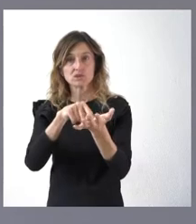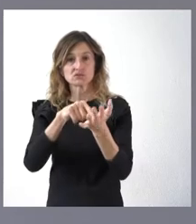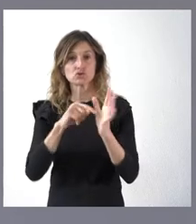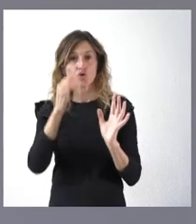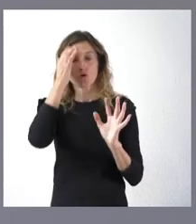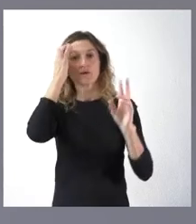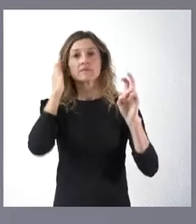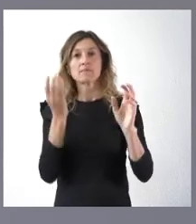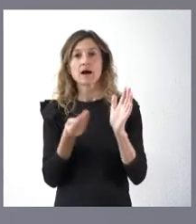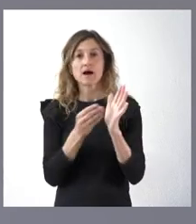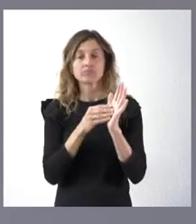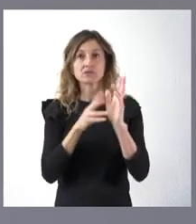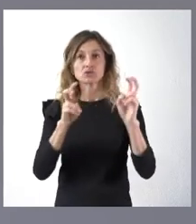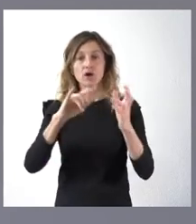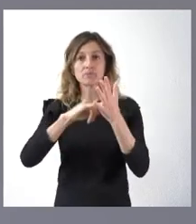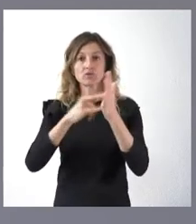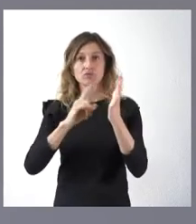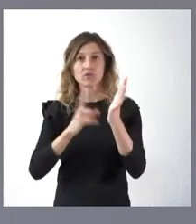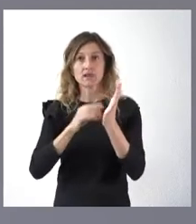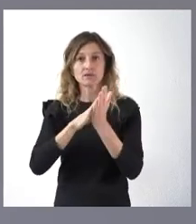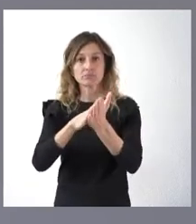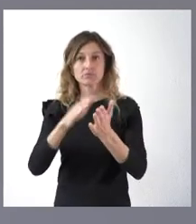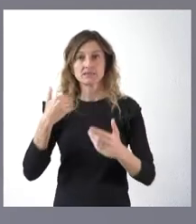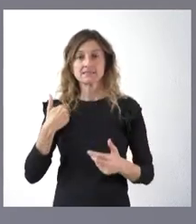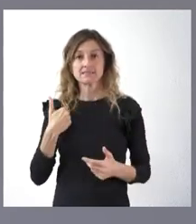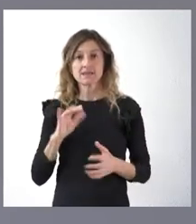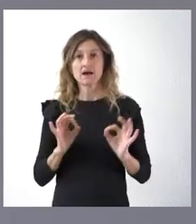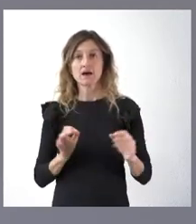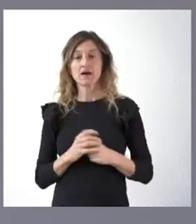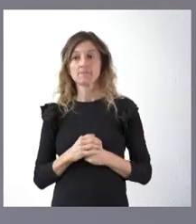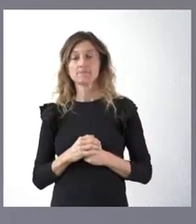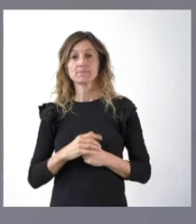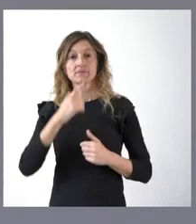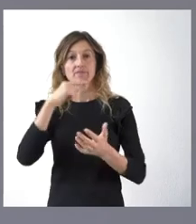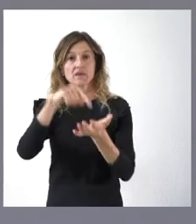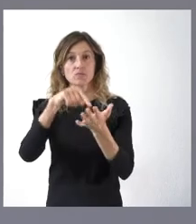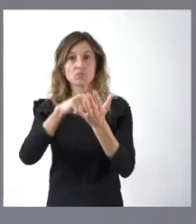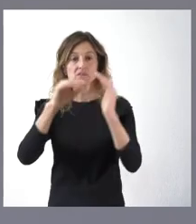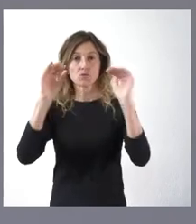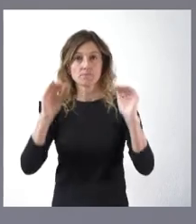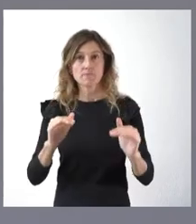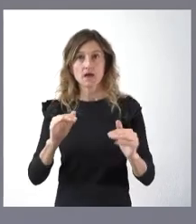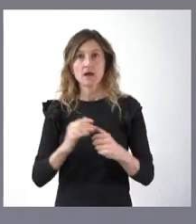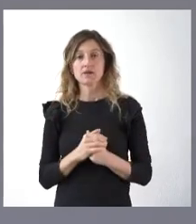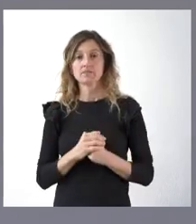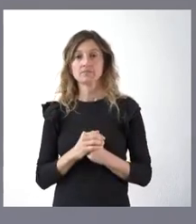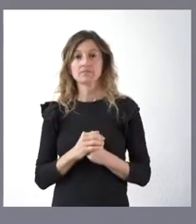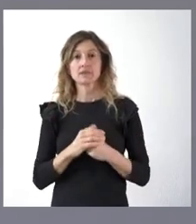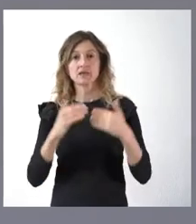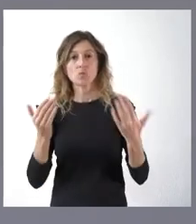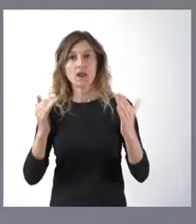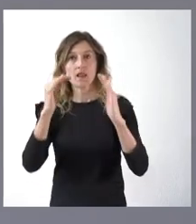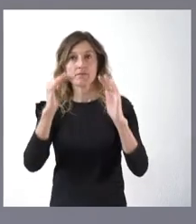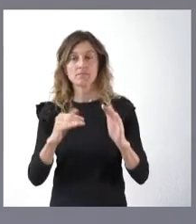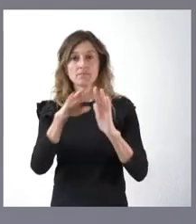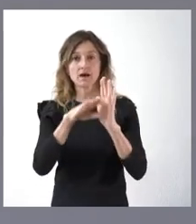el en el proyecto de ley ha presentado de bajada de impuestos y cuáles Se bajan en el